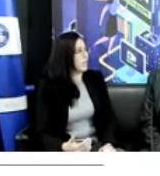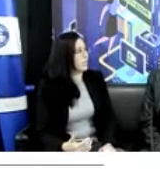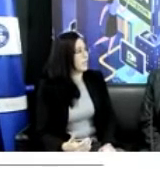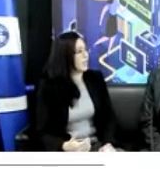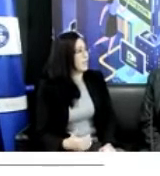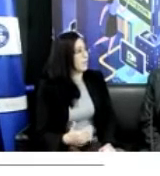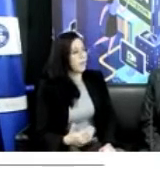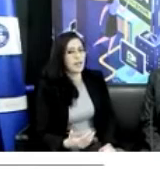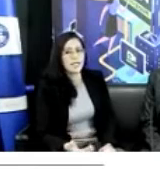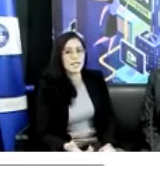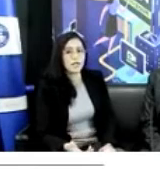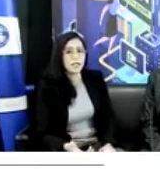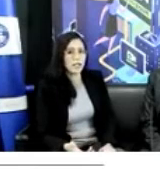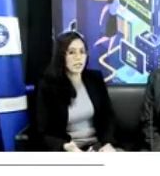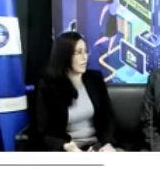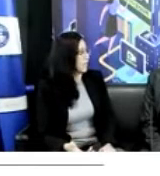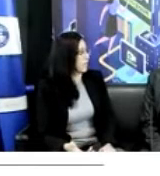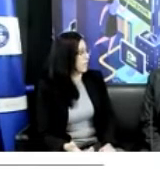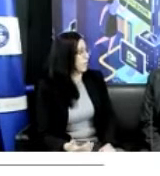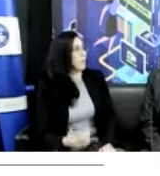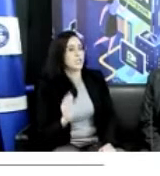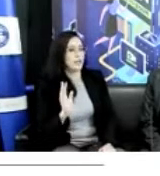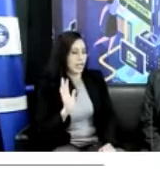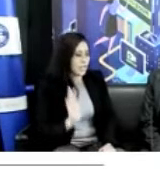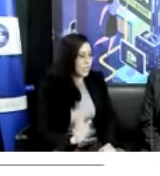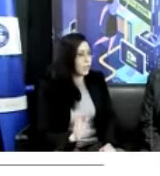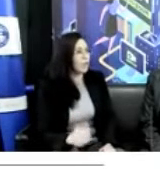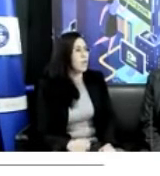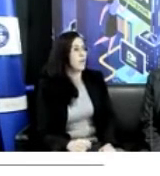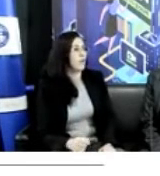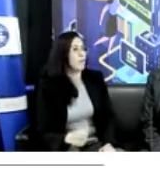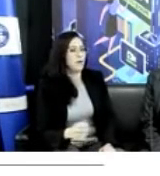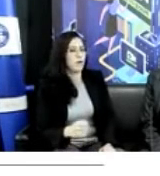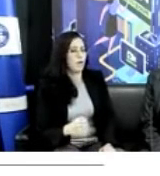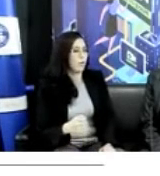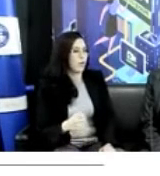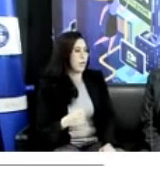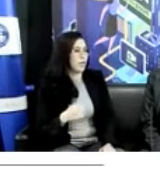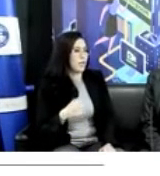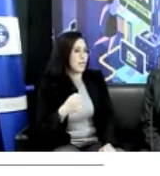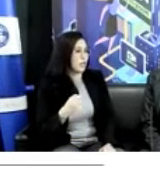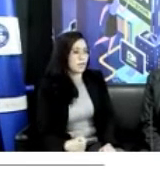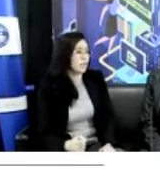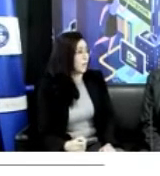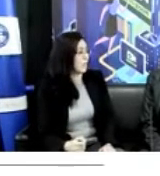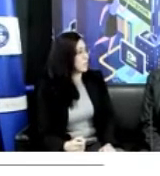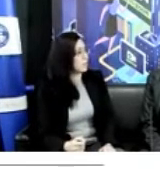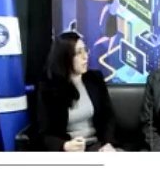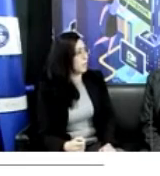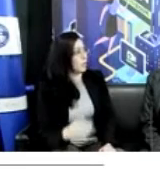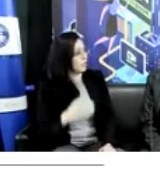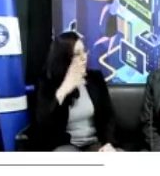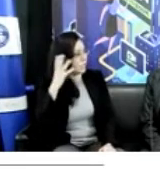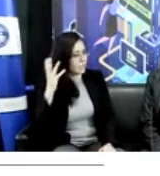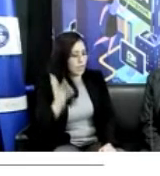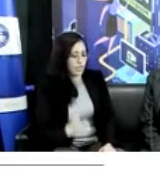que puedan enfrentar efectivamente estas situaciones de riesgo, ¿no? Cómo saber decir no, cómo poder enfrentar esas situaciones de presión social